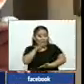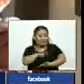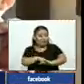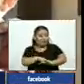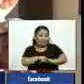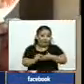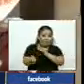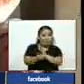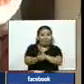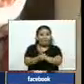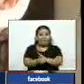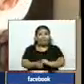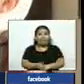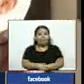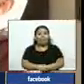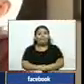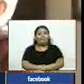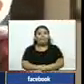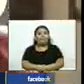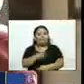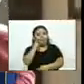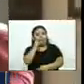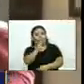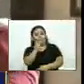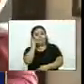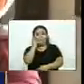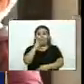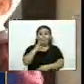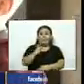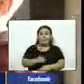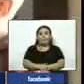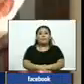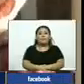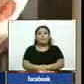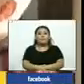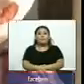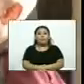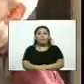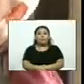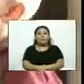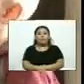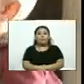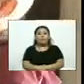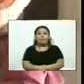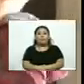carisma impresionante. Tiene mucho carisma.